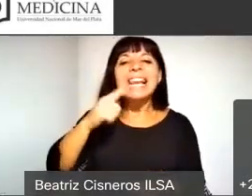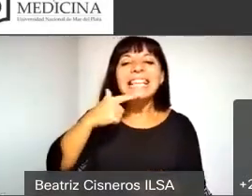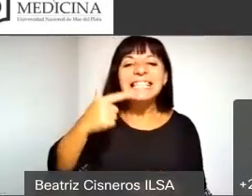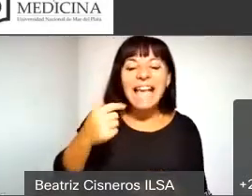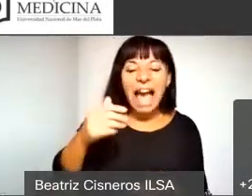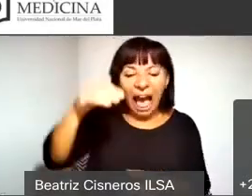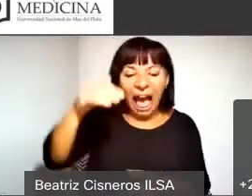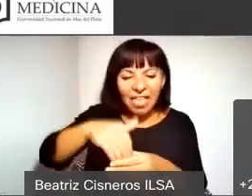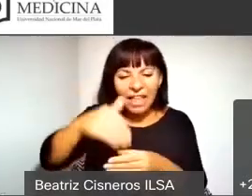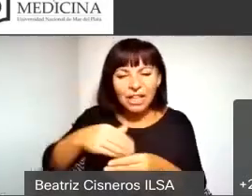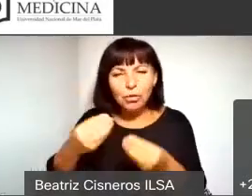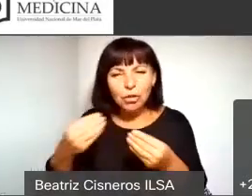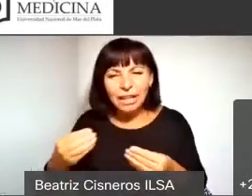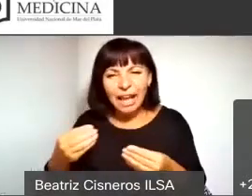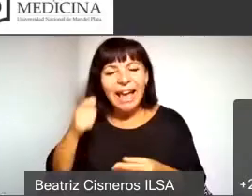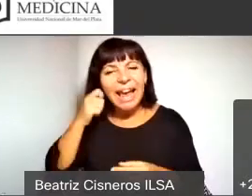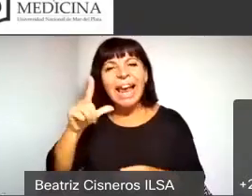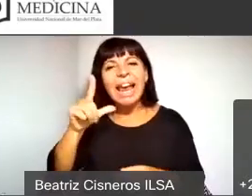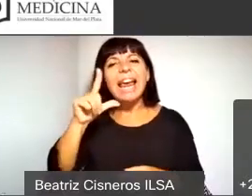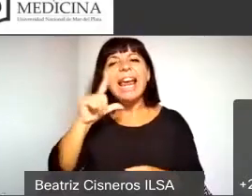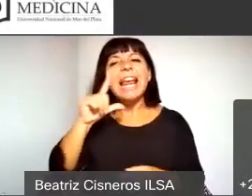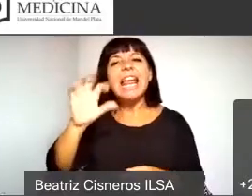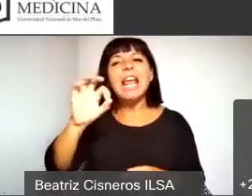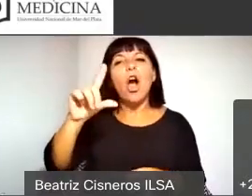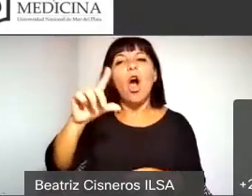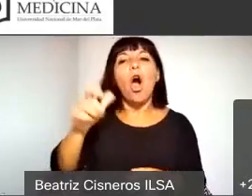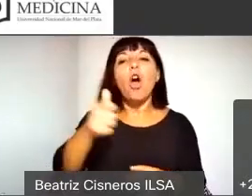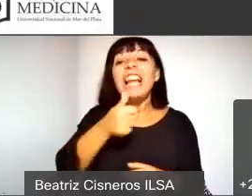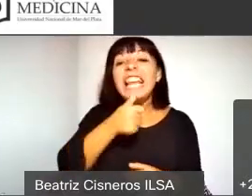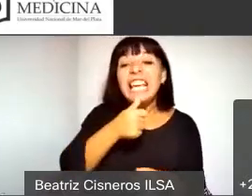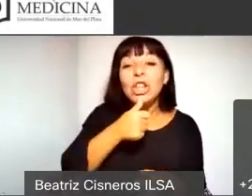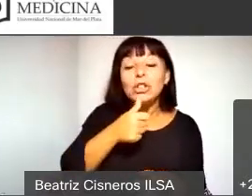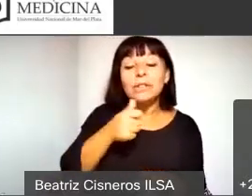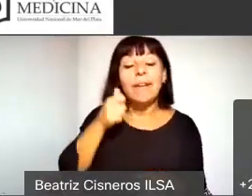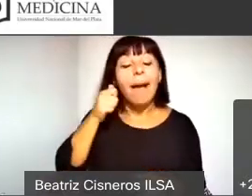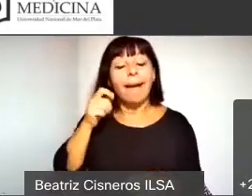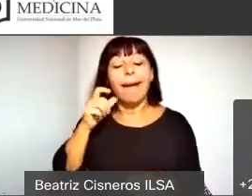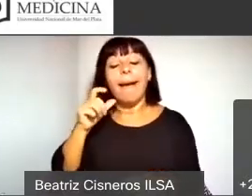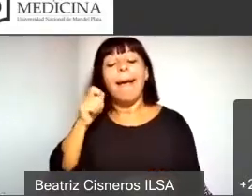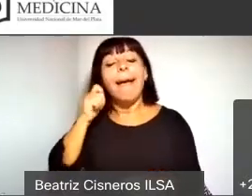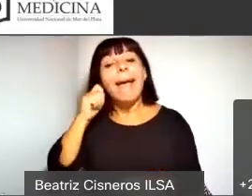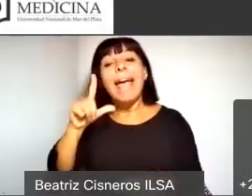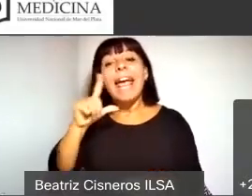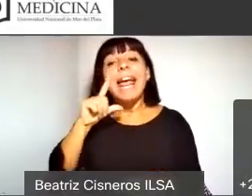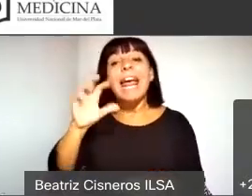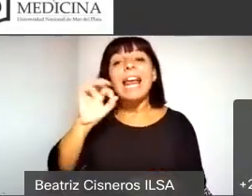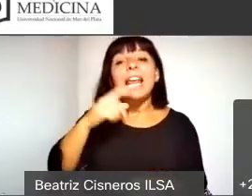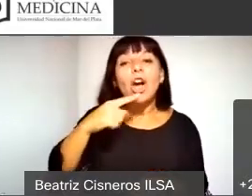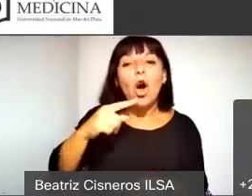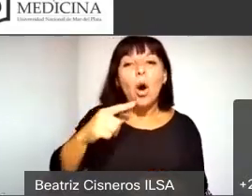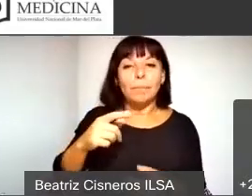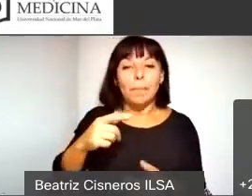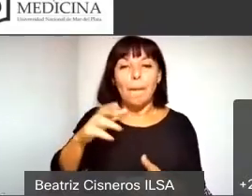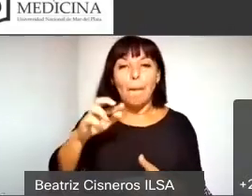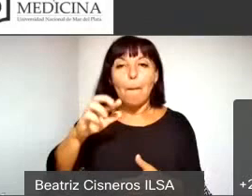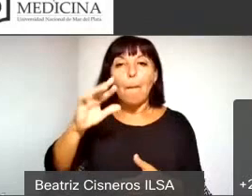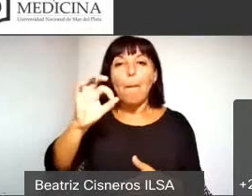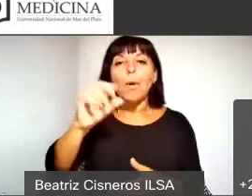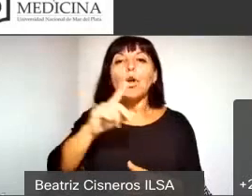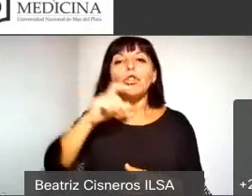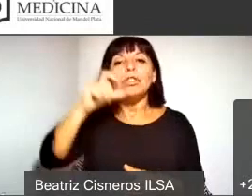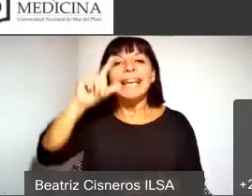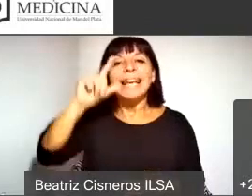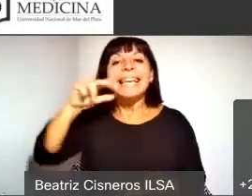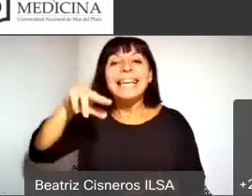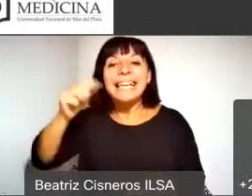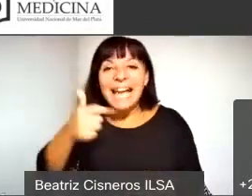y glicoproteínas. Se presenta de forma difusa, ¿sí? Ese glicocálix, esas